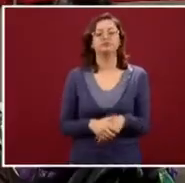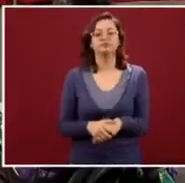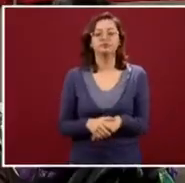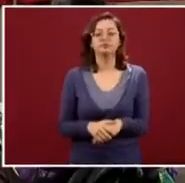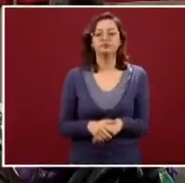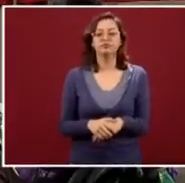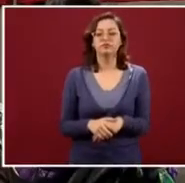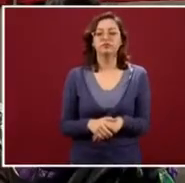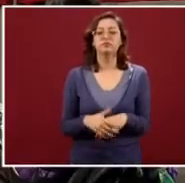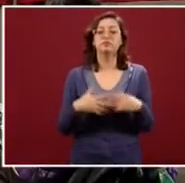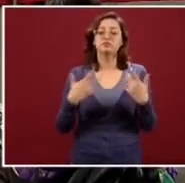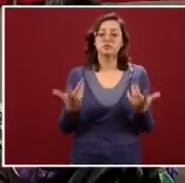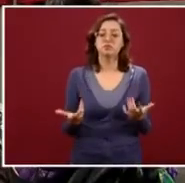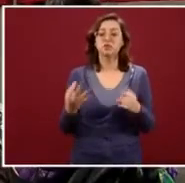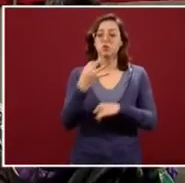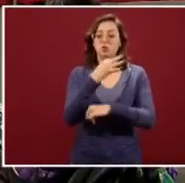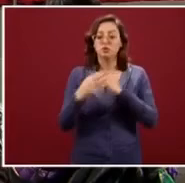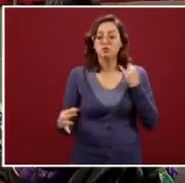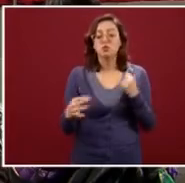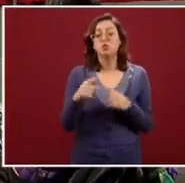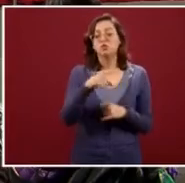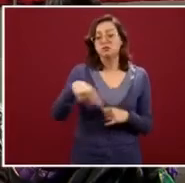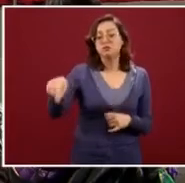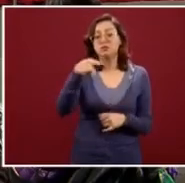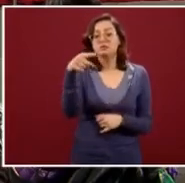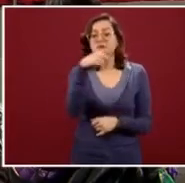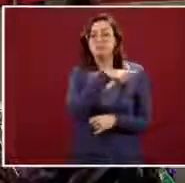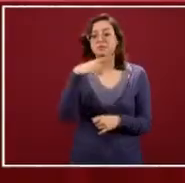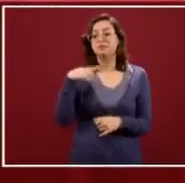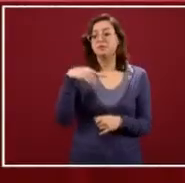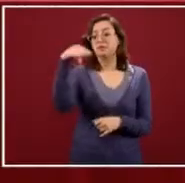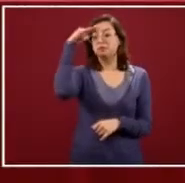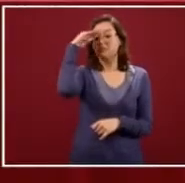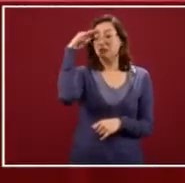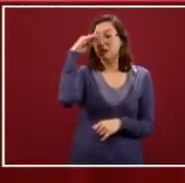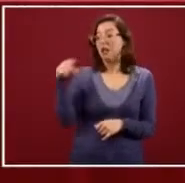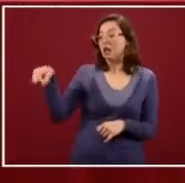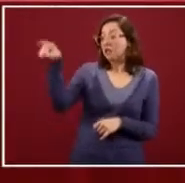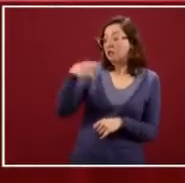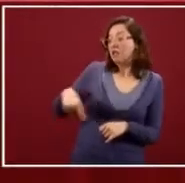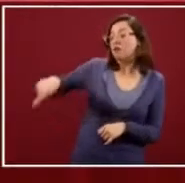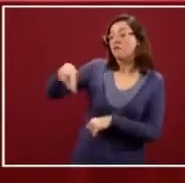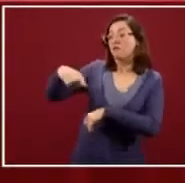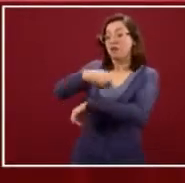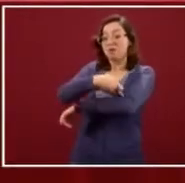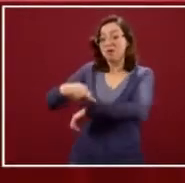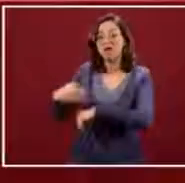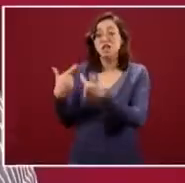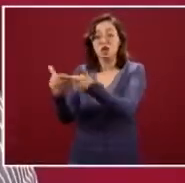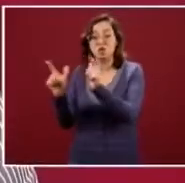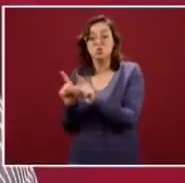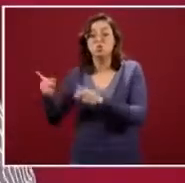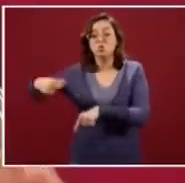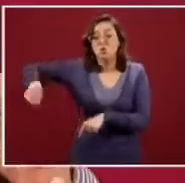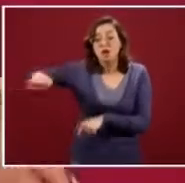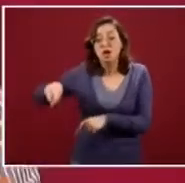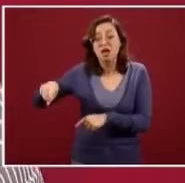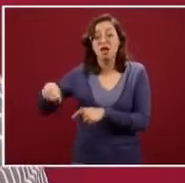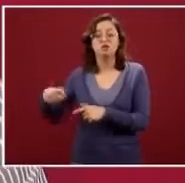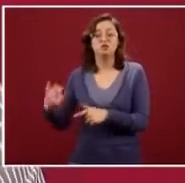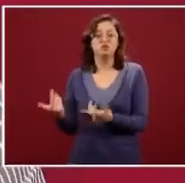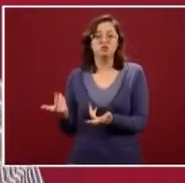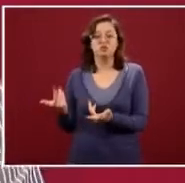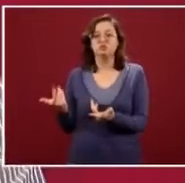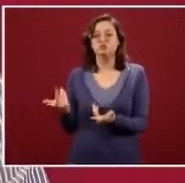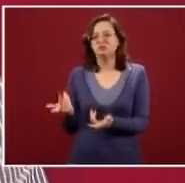último, cada quien puede visualizar que todos dependemos de todas esas familias y de todas esas pequeñas economías. Alguien produce